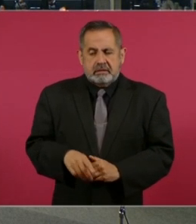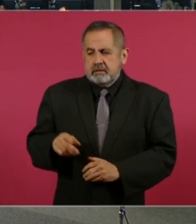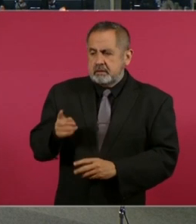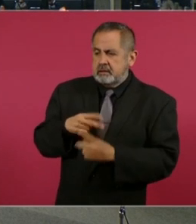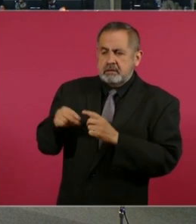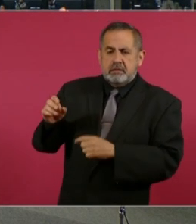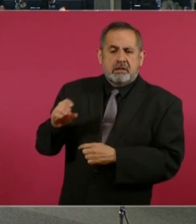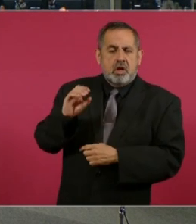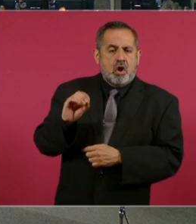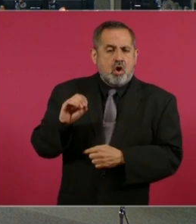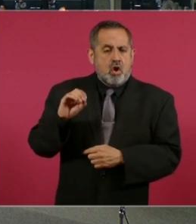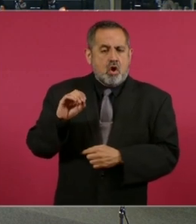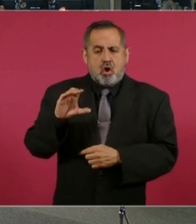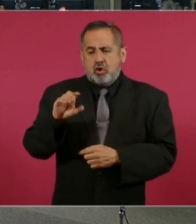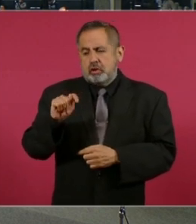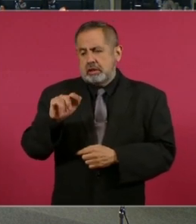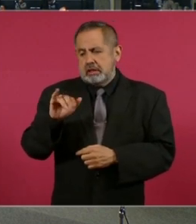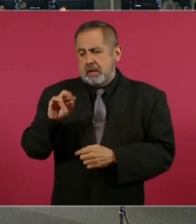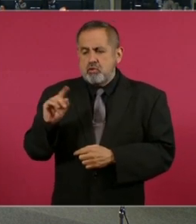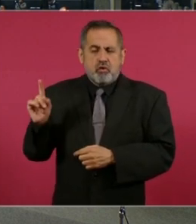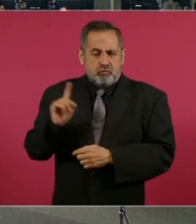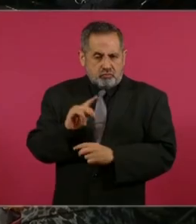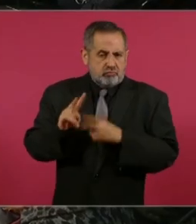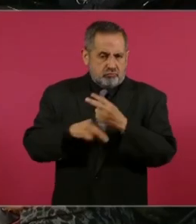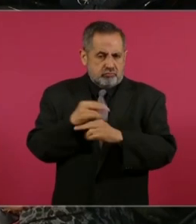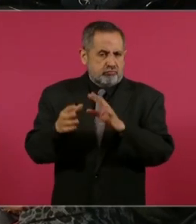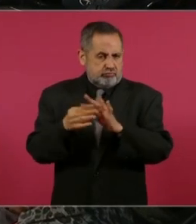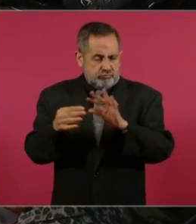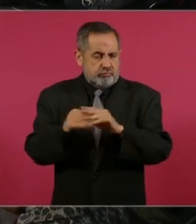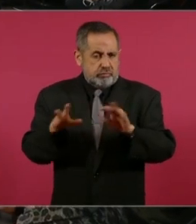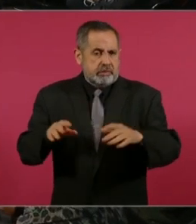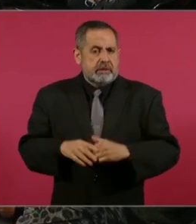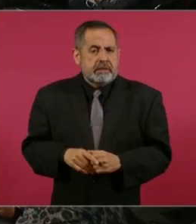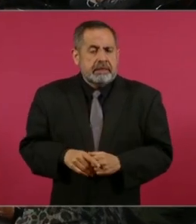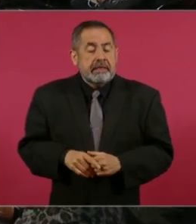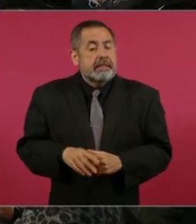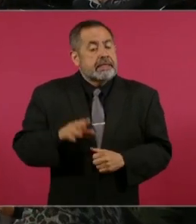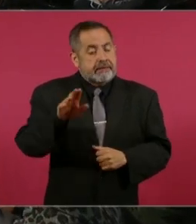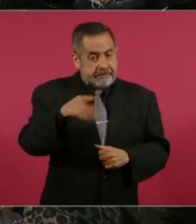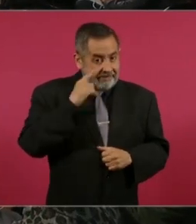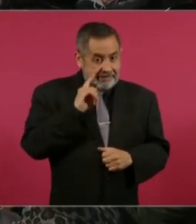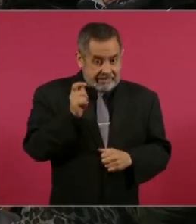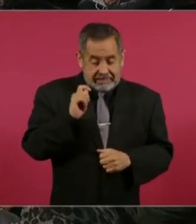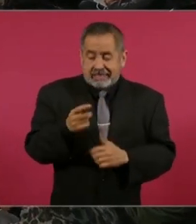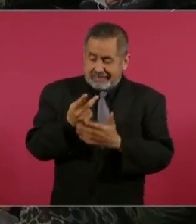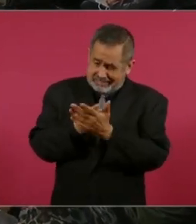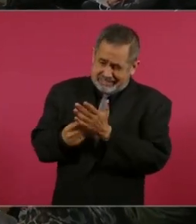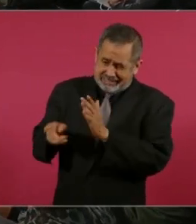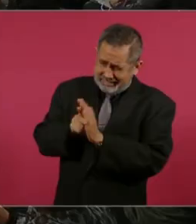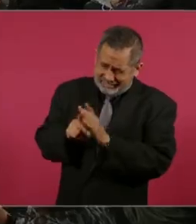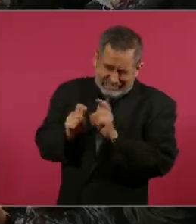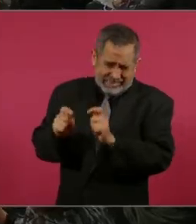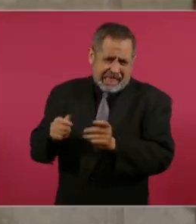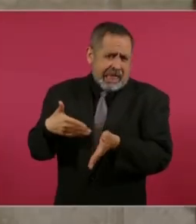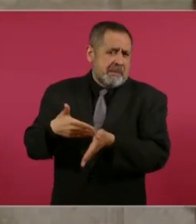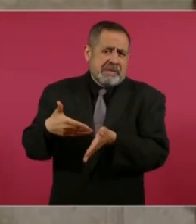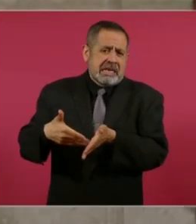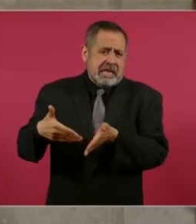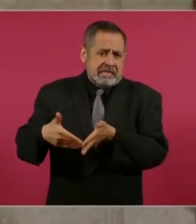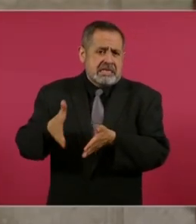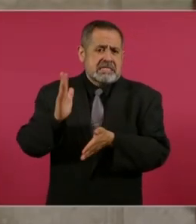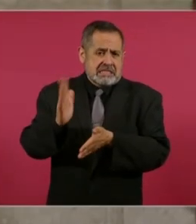Octavio explicara. Es que se han basificado a miles de